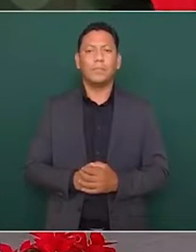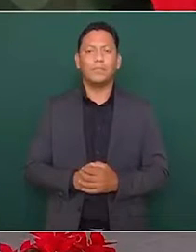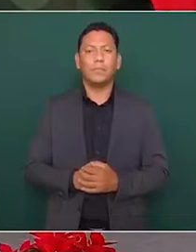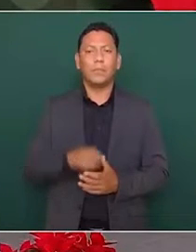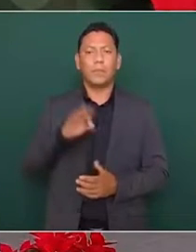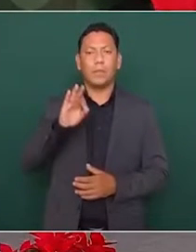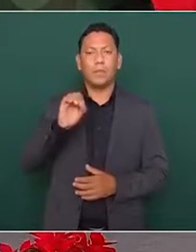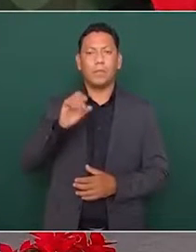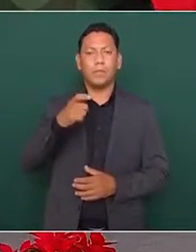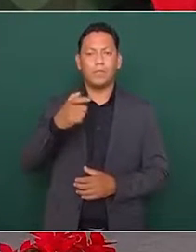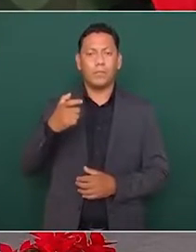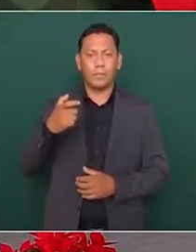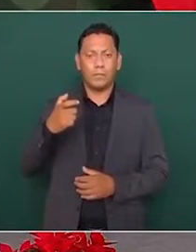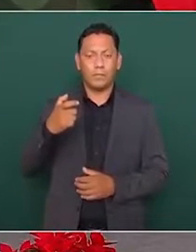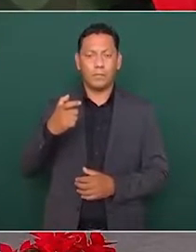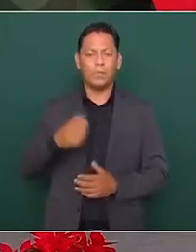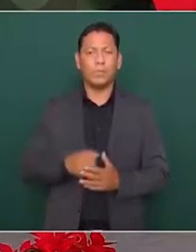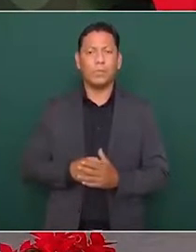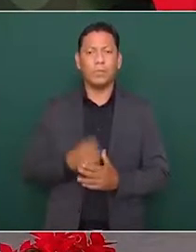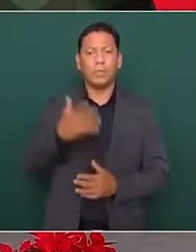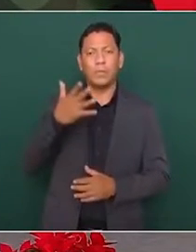9.420. Fox,